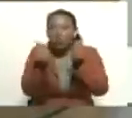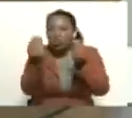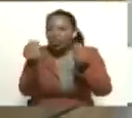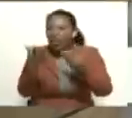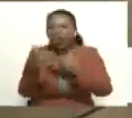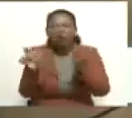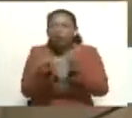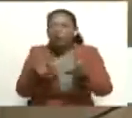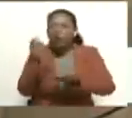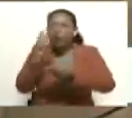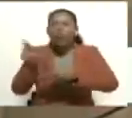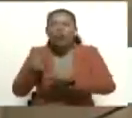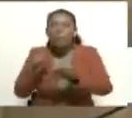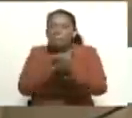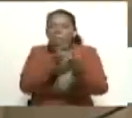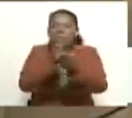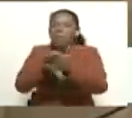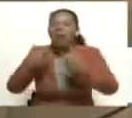fueron utilizados?